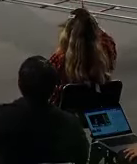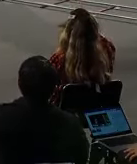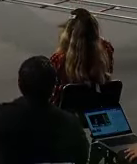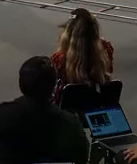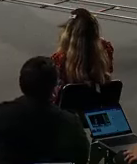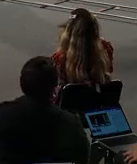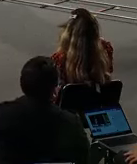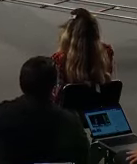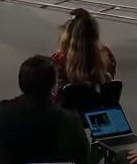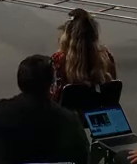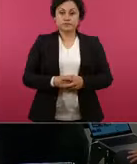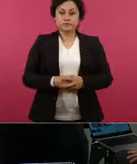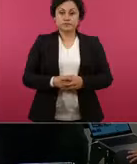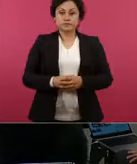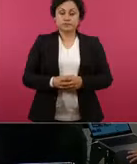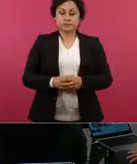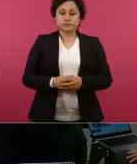Adelante.